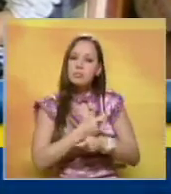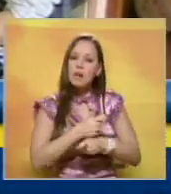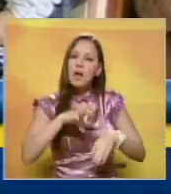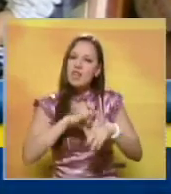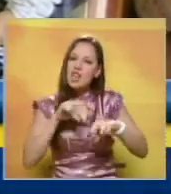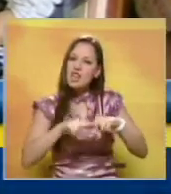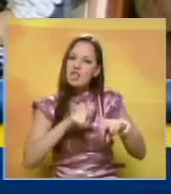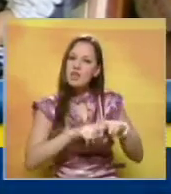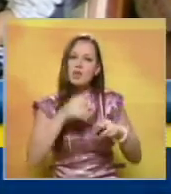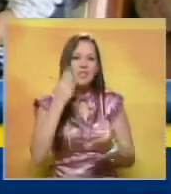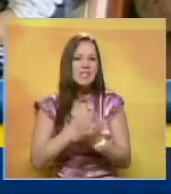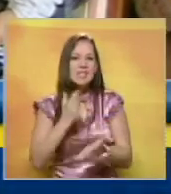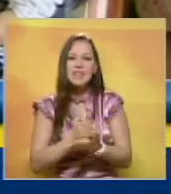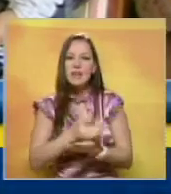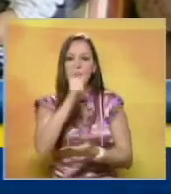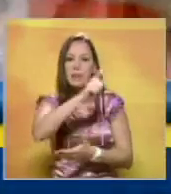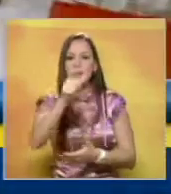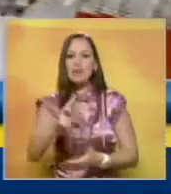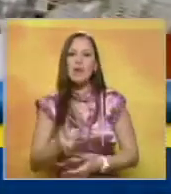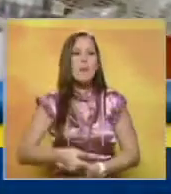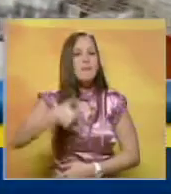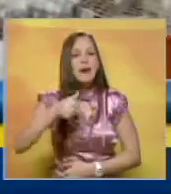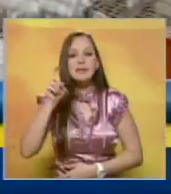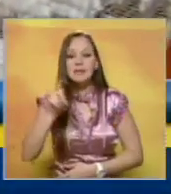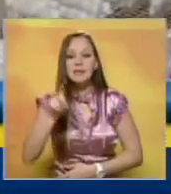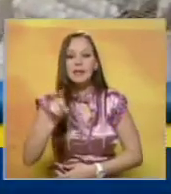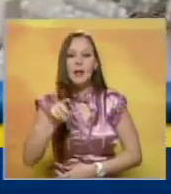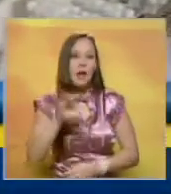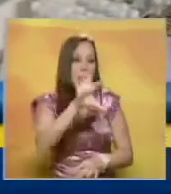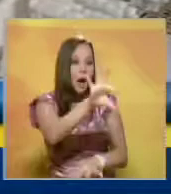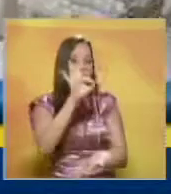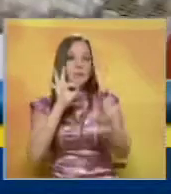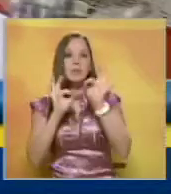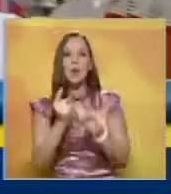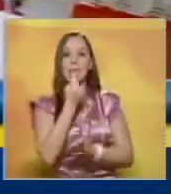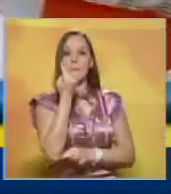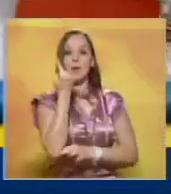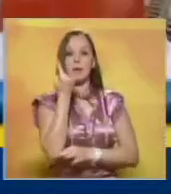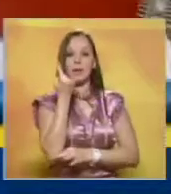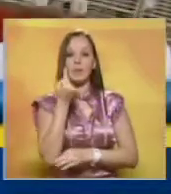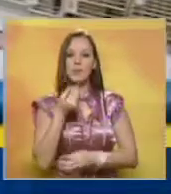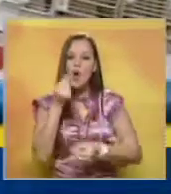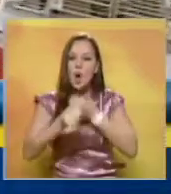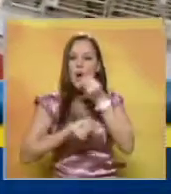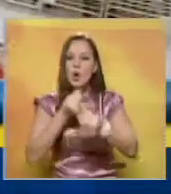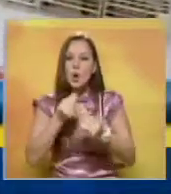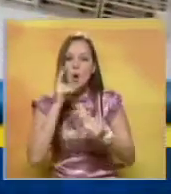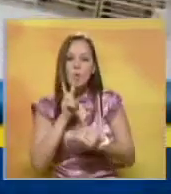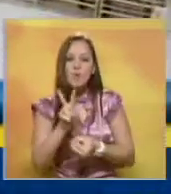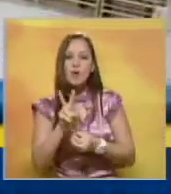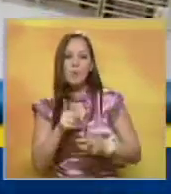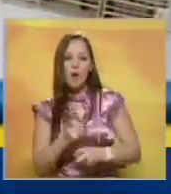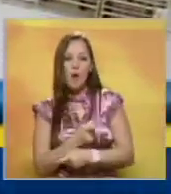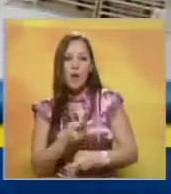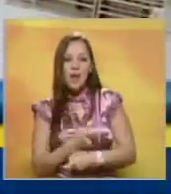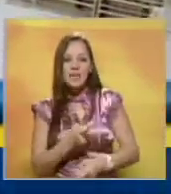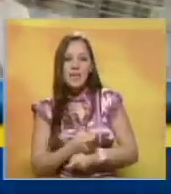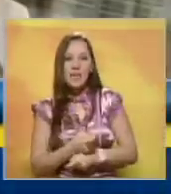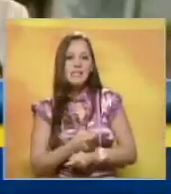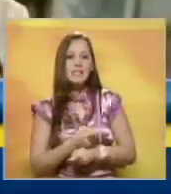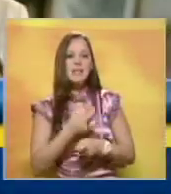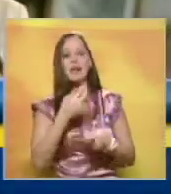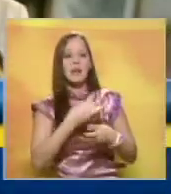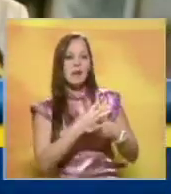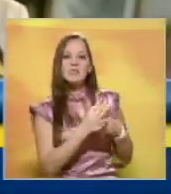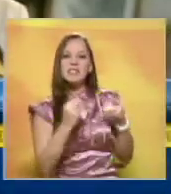el más necesitado tenía prioridad. ¿Cómo reacciona en el organismo y cómo vemos que este cáncer va desapareciendo? La